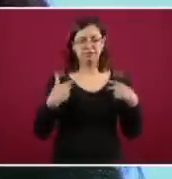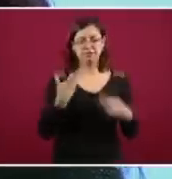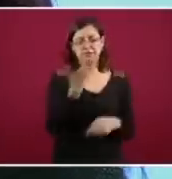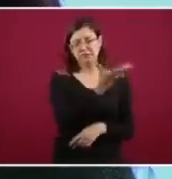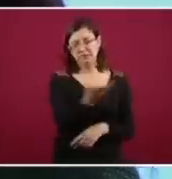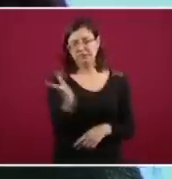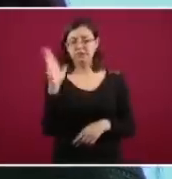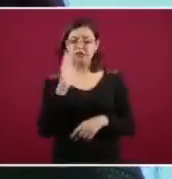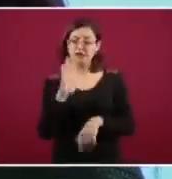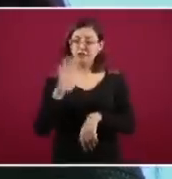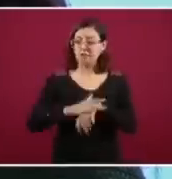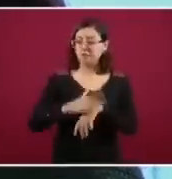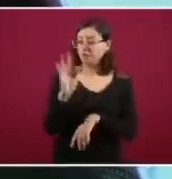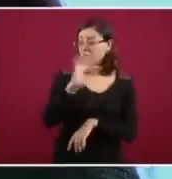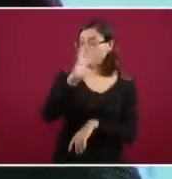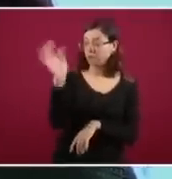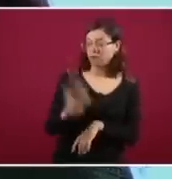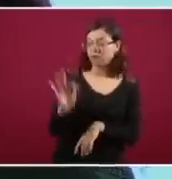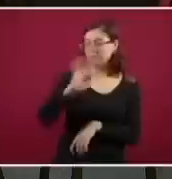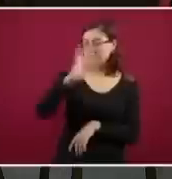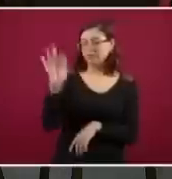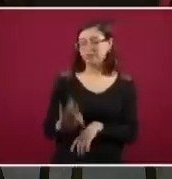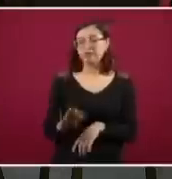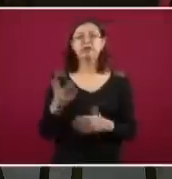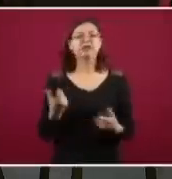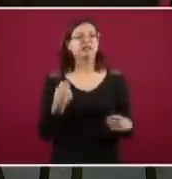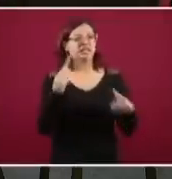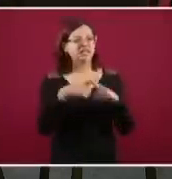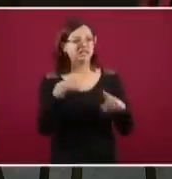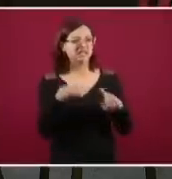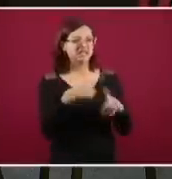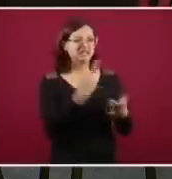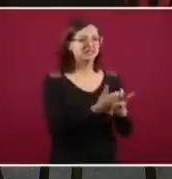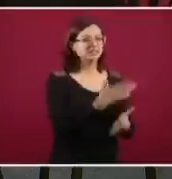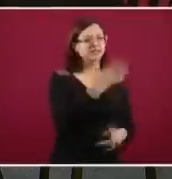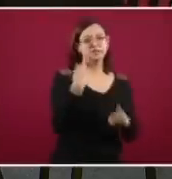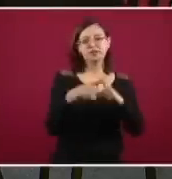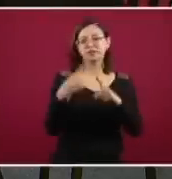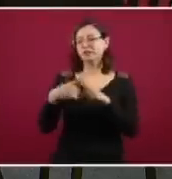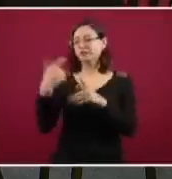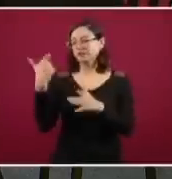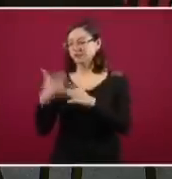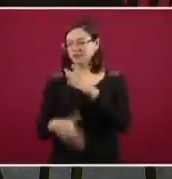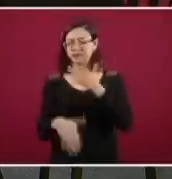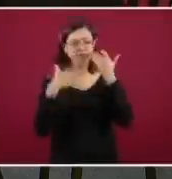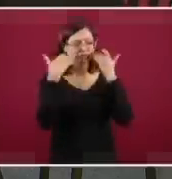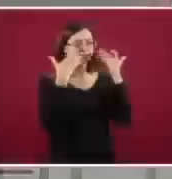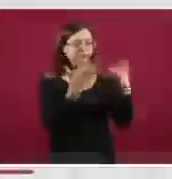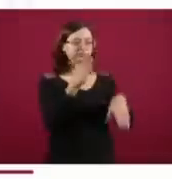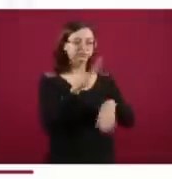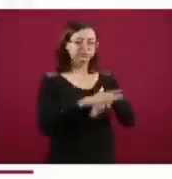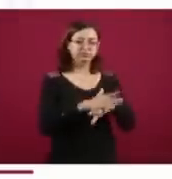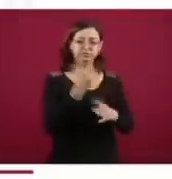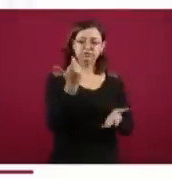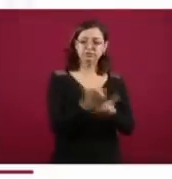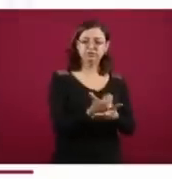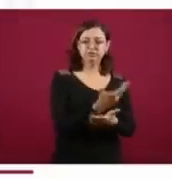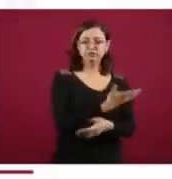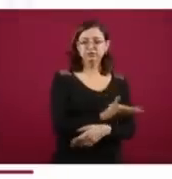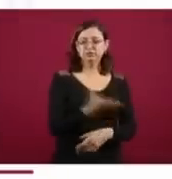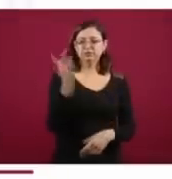mejores ofertas, observadas por el quién es quién en los precios al ofrecer los descuentos más altos. Entre ellos